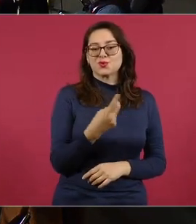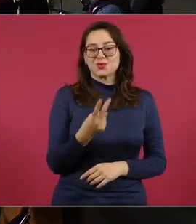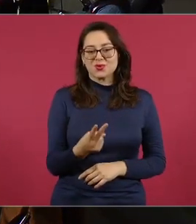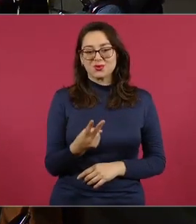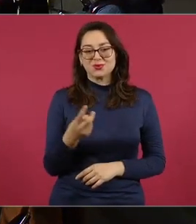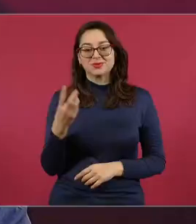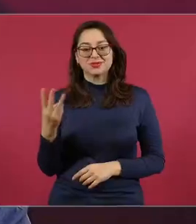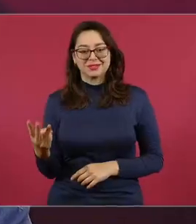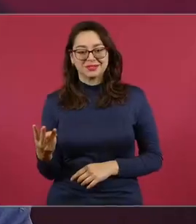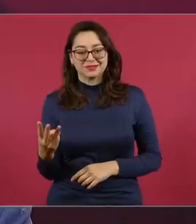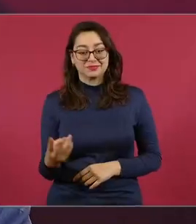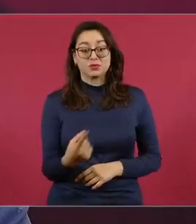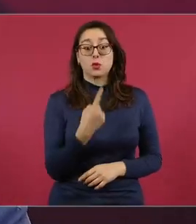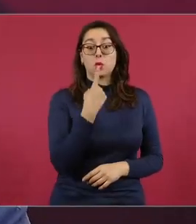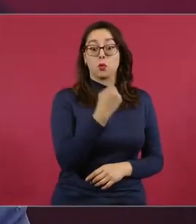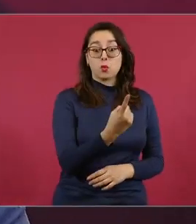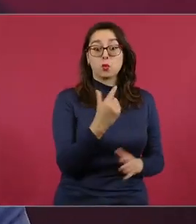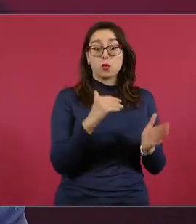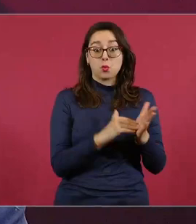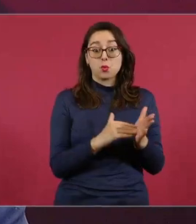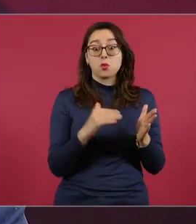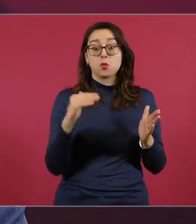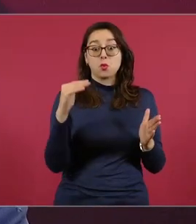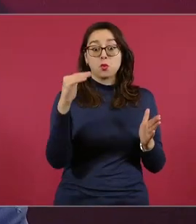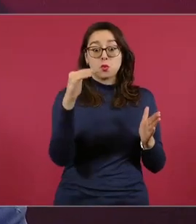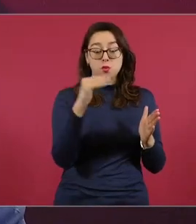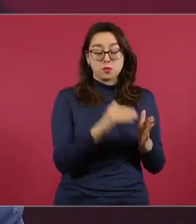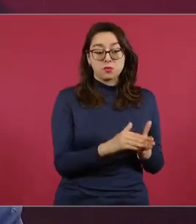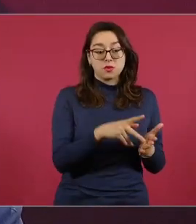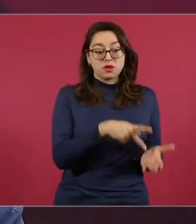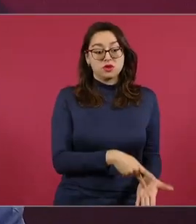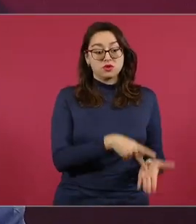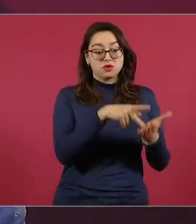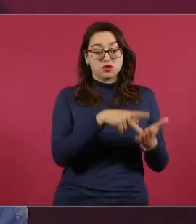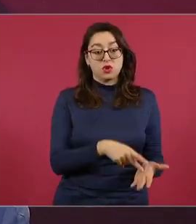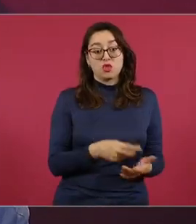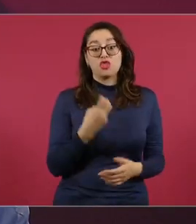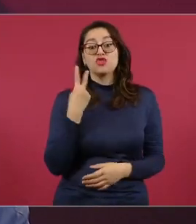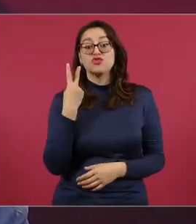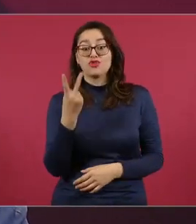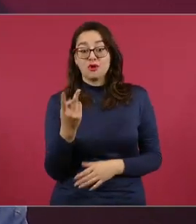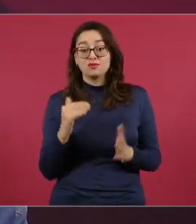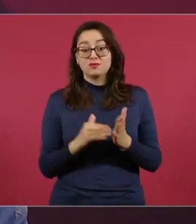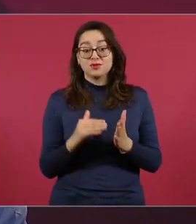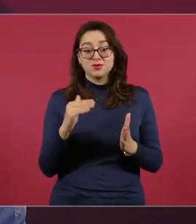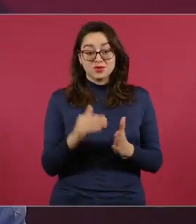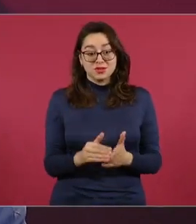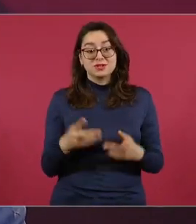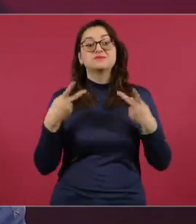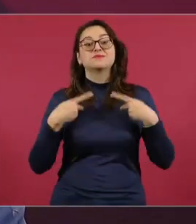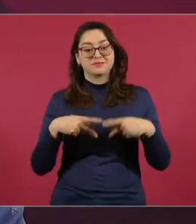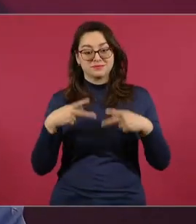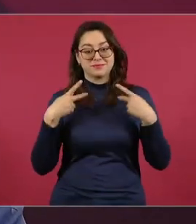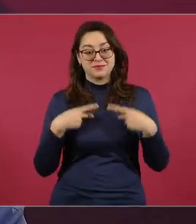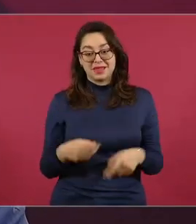es, 1,000,000 de toneladas para 2,000,000 de beneficiarios y apoyando a 3,000,000